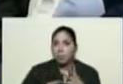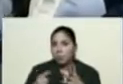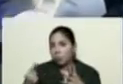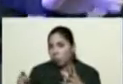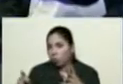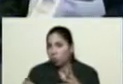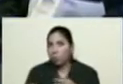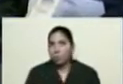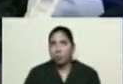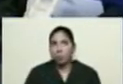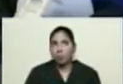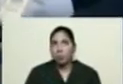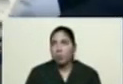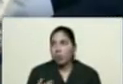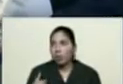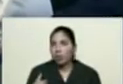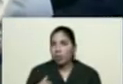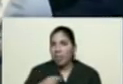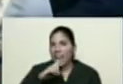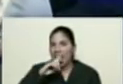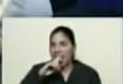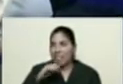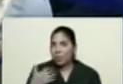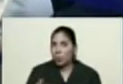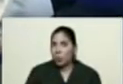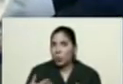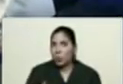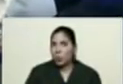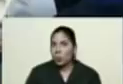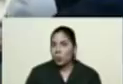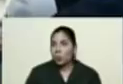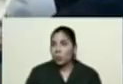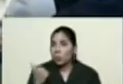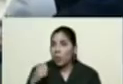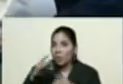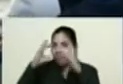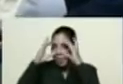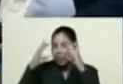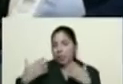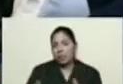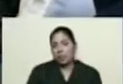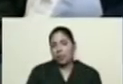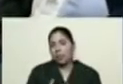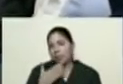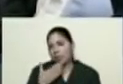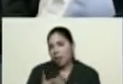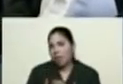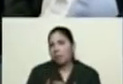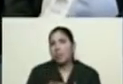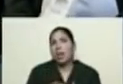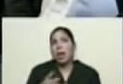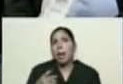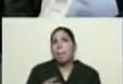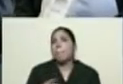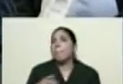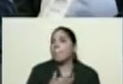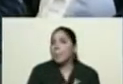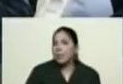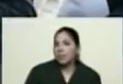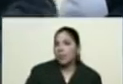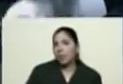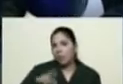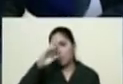Cuánto, yo no le envidio eso a Delcy, cuántas horas le dedicaron. Y hay que agradecerle al presidente Danilo Medina y al